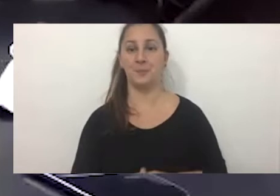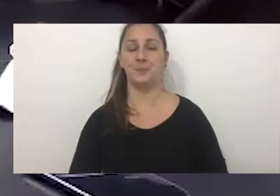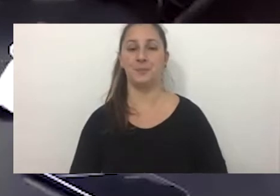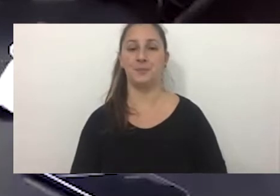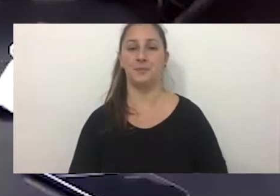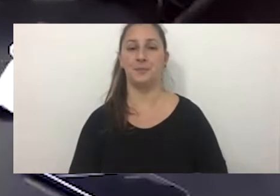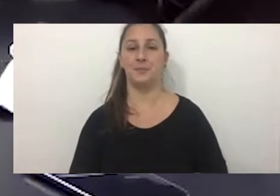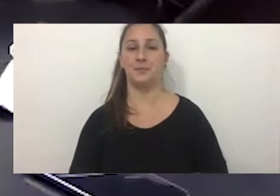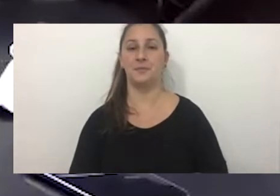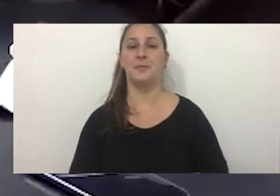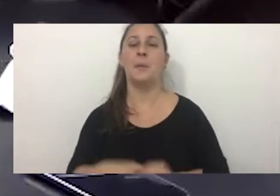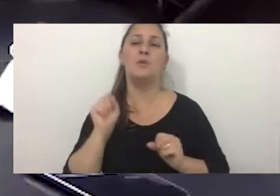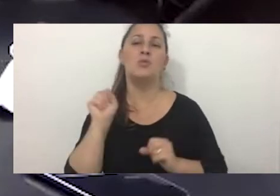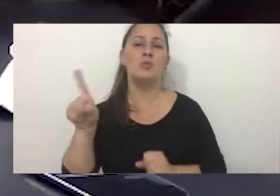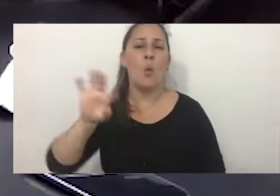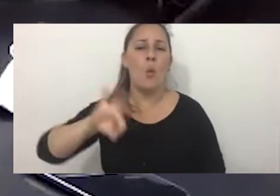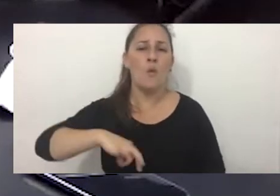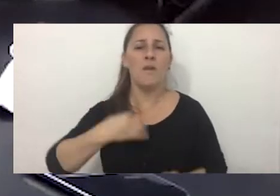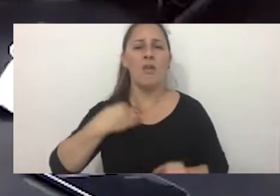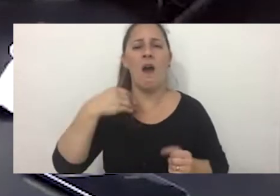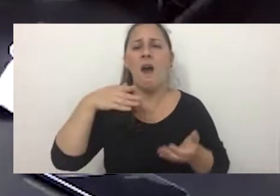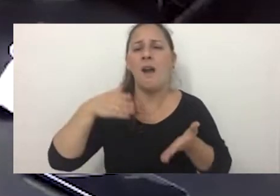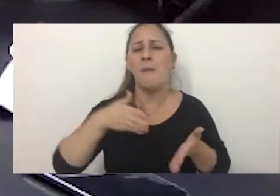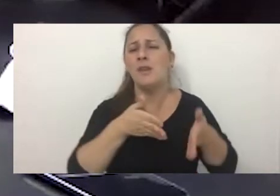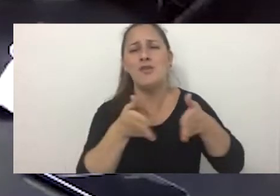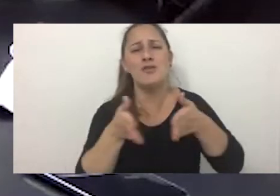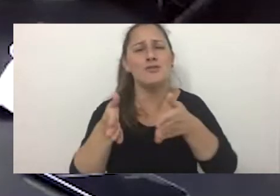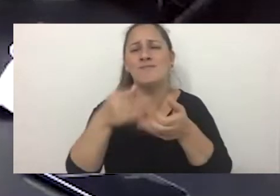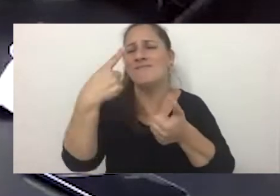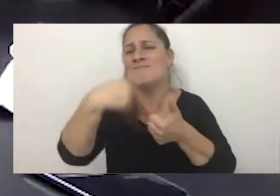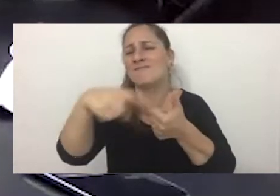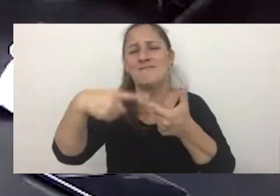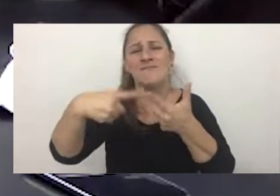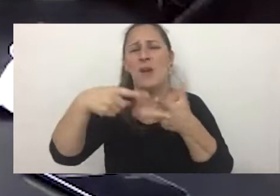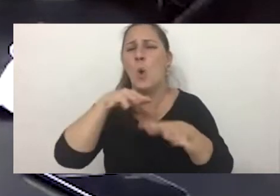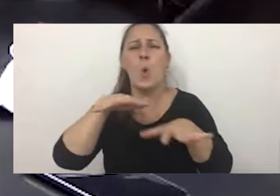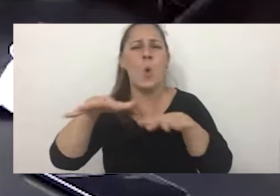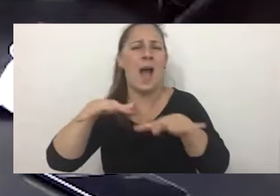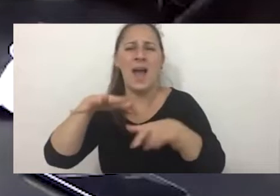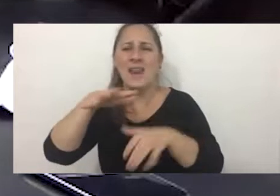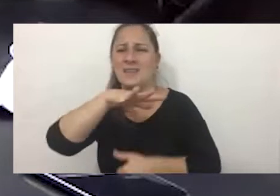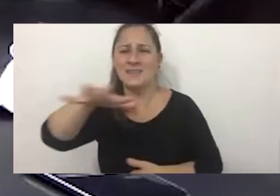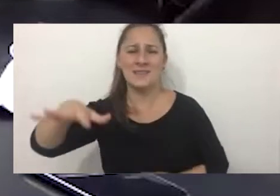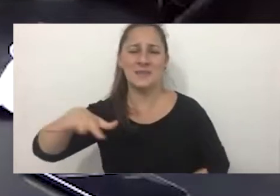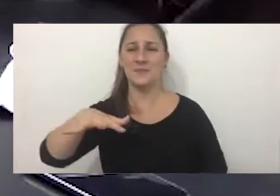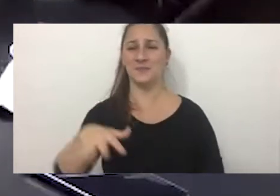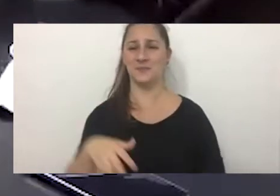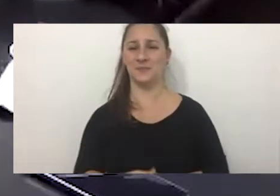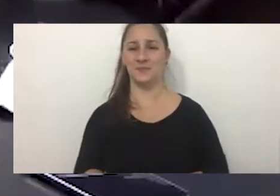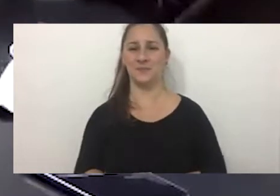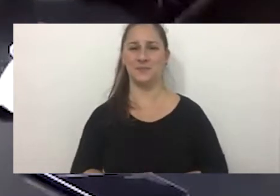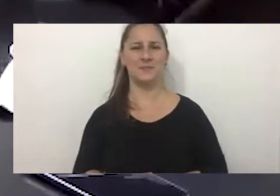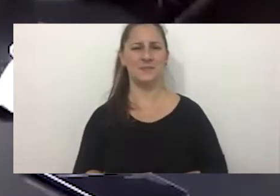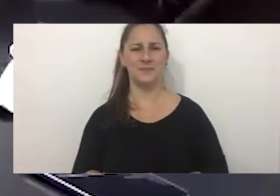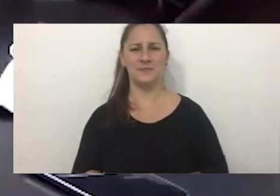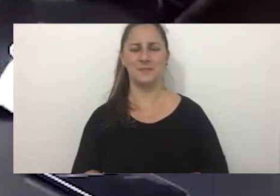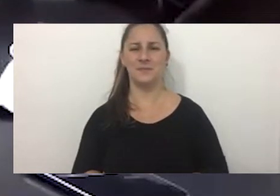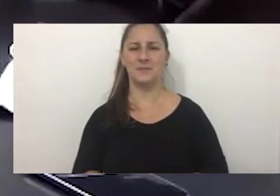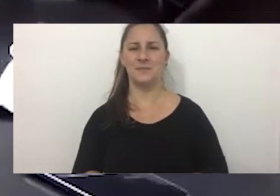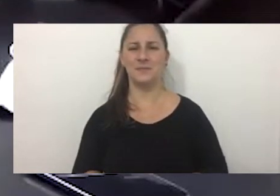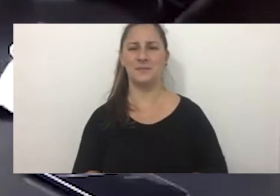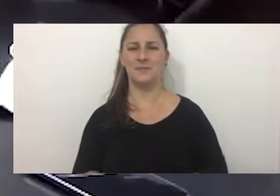que sea delegada de Capital, a la cual todos conocemos hace mucho tiempo, Eva Virginia